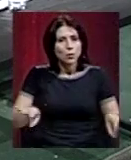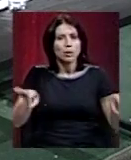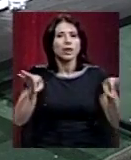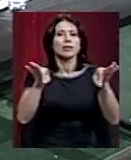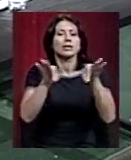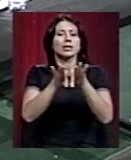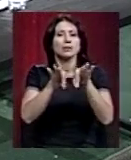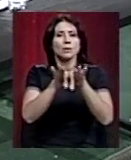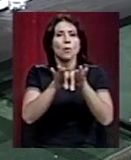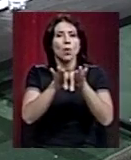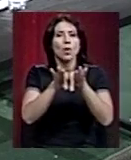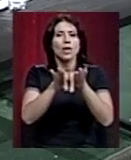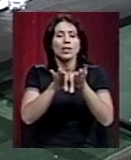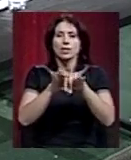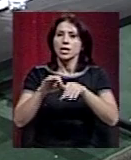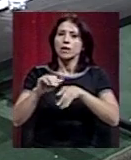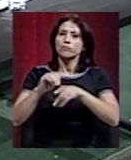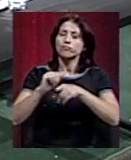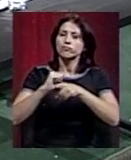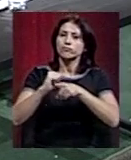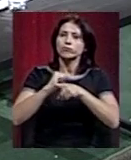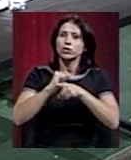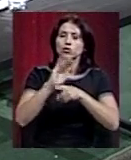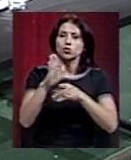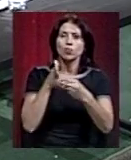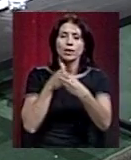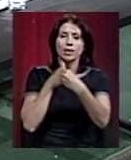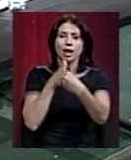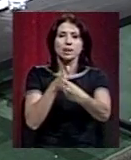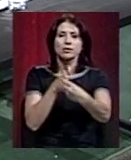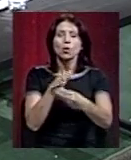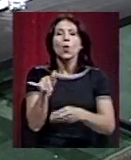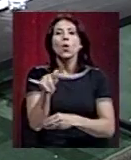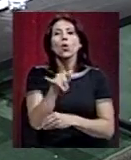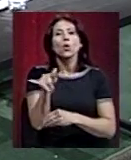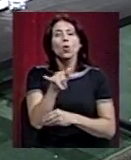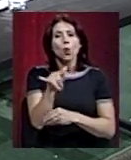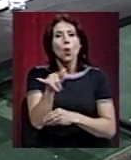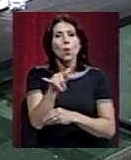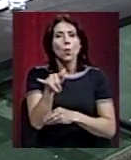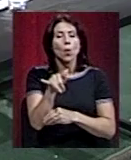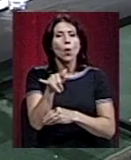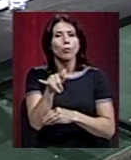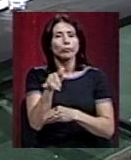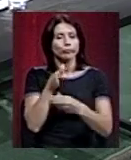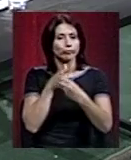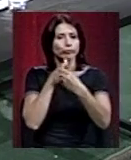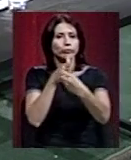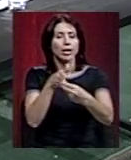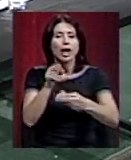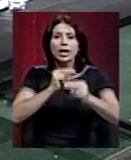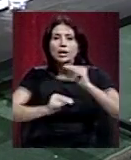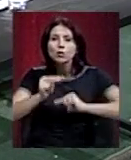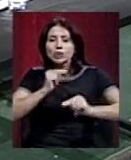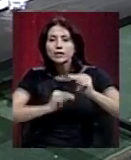importantísimo de ejercicio de su liderazgo, como banderas la negociación, el diálogo,